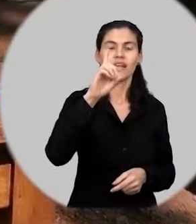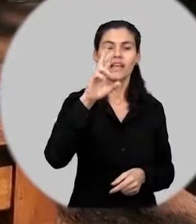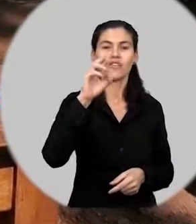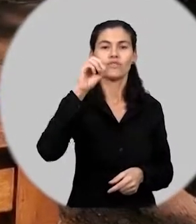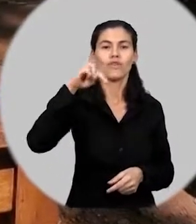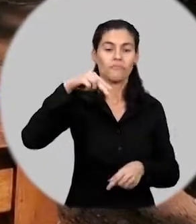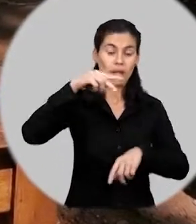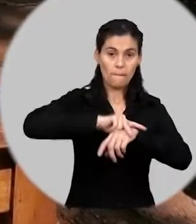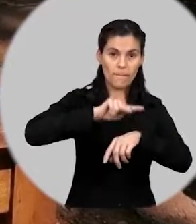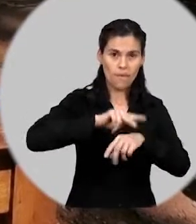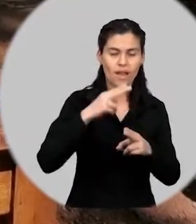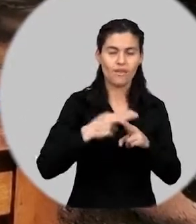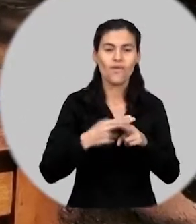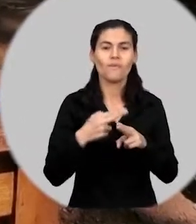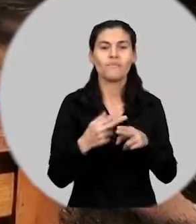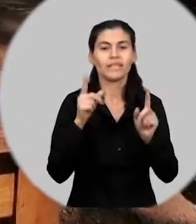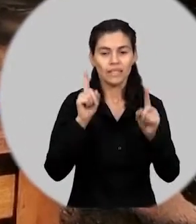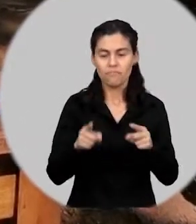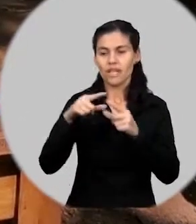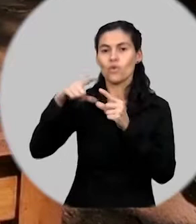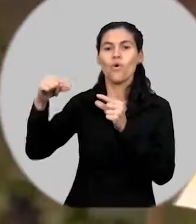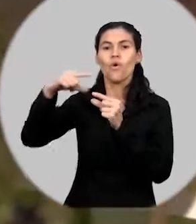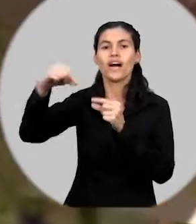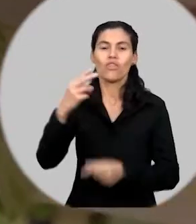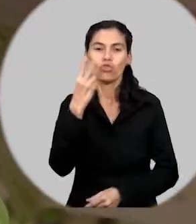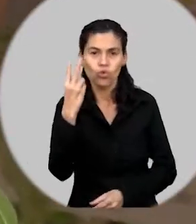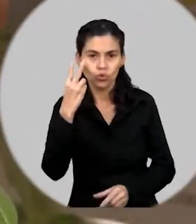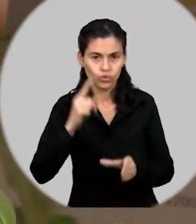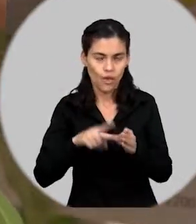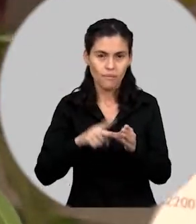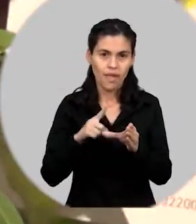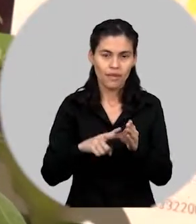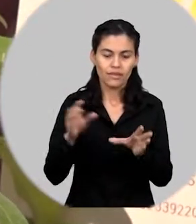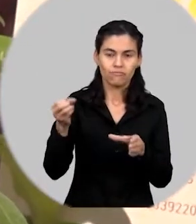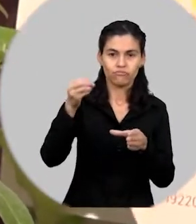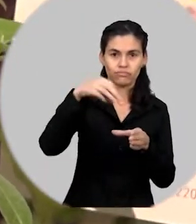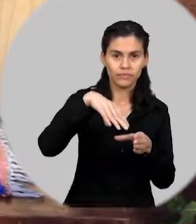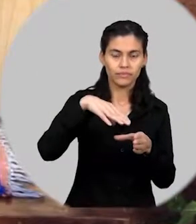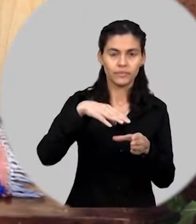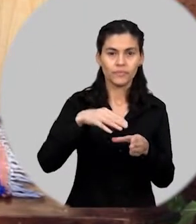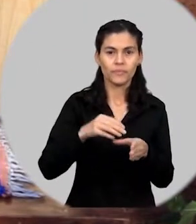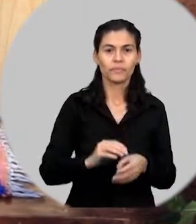paraguay, que también usaríamos 2 hojas.